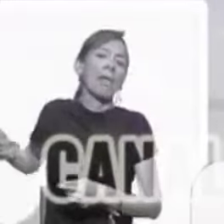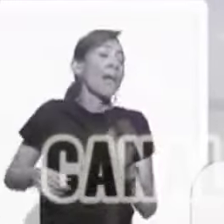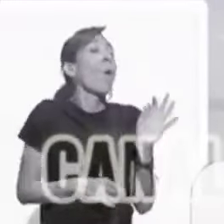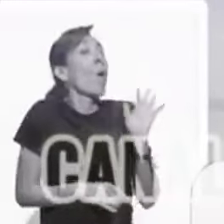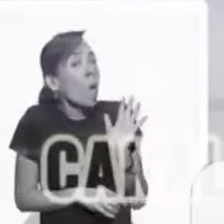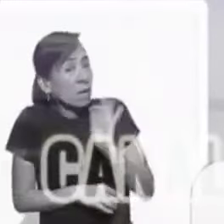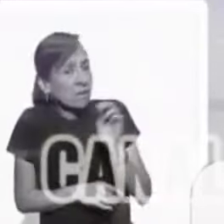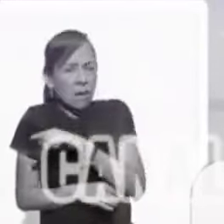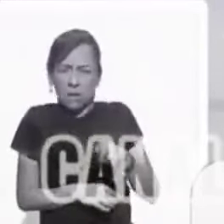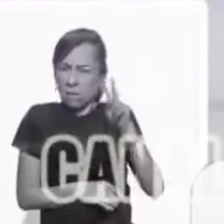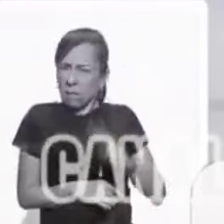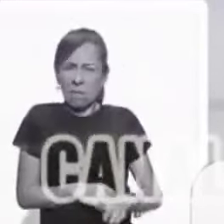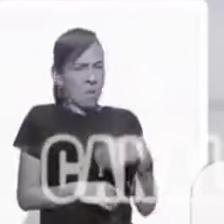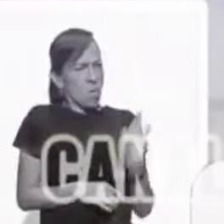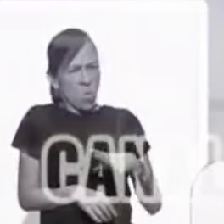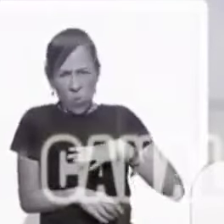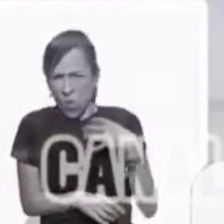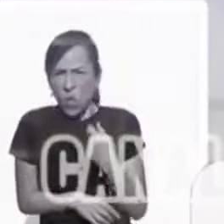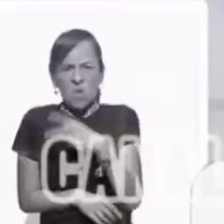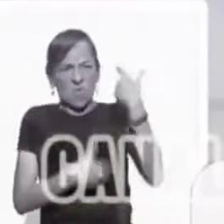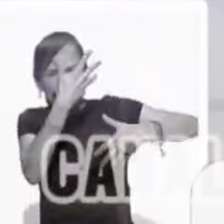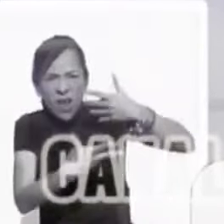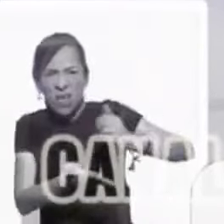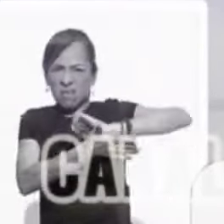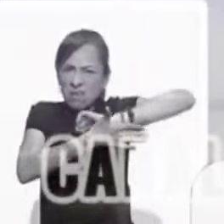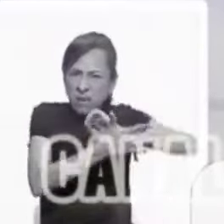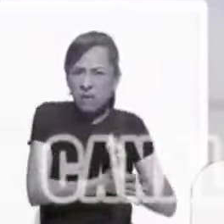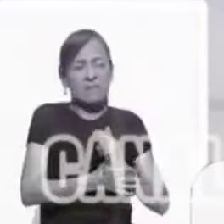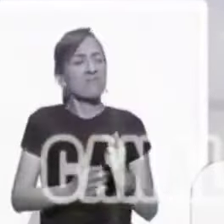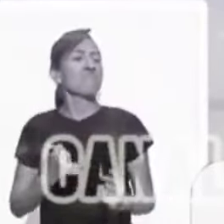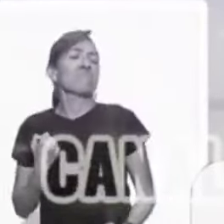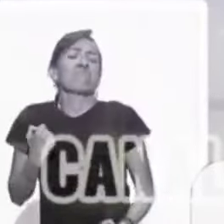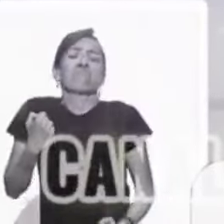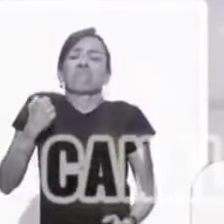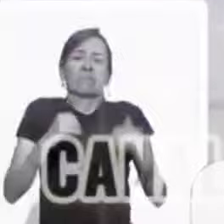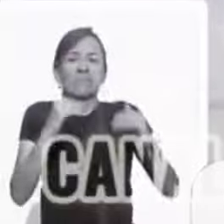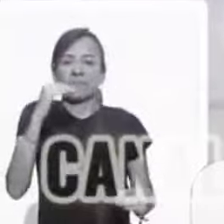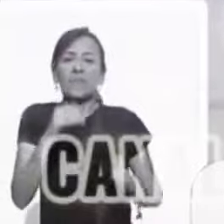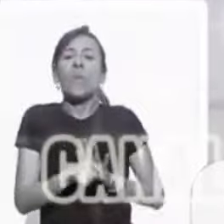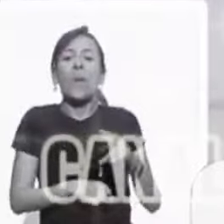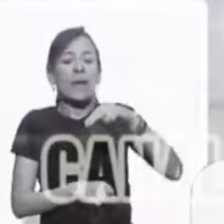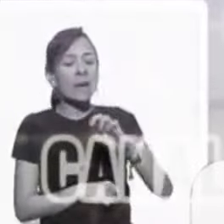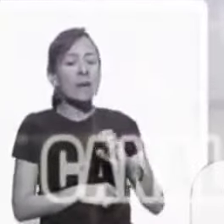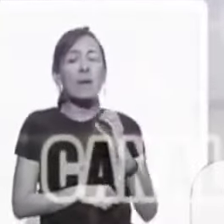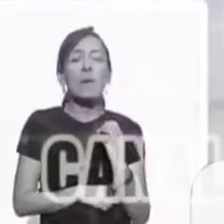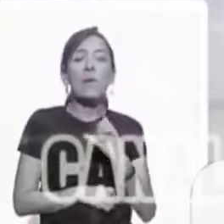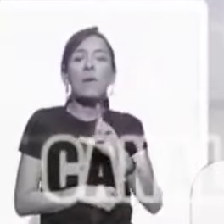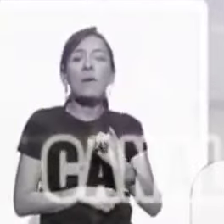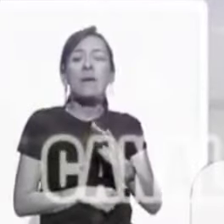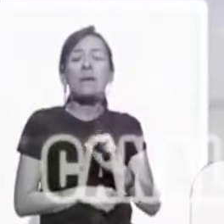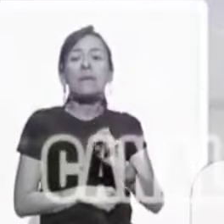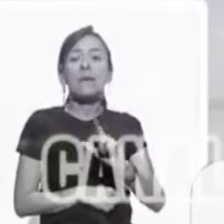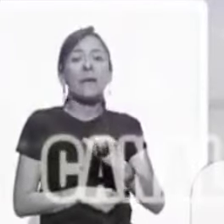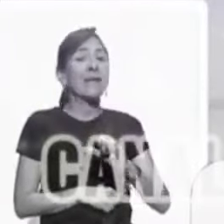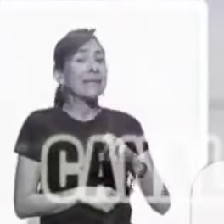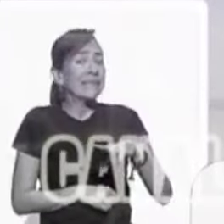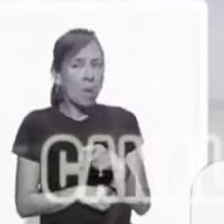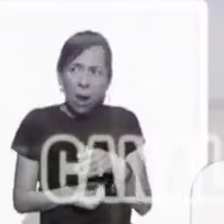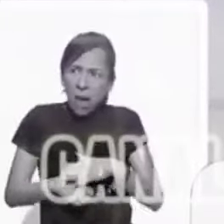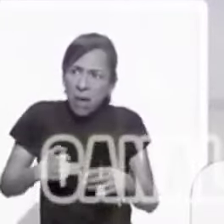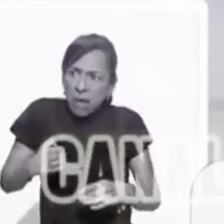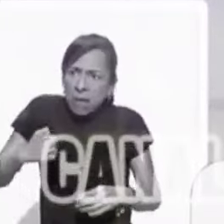con su machismo con su discriminación no con la desigualdad en realidad es el neoliberalismo el que ha ido demasiado lejos ha generado demasiado sufrimiento